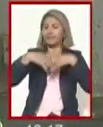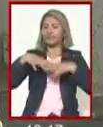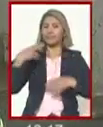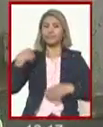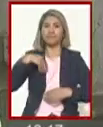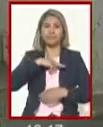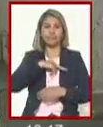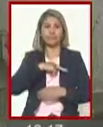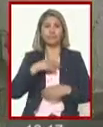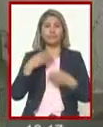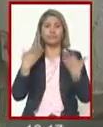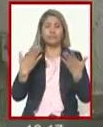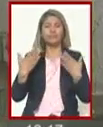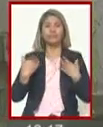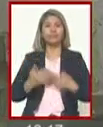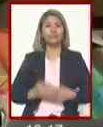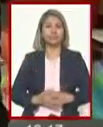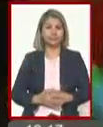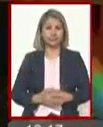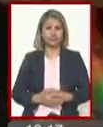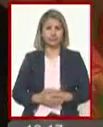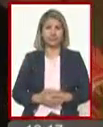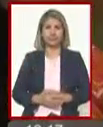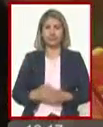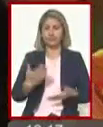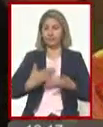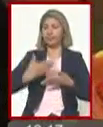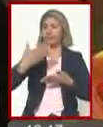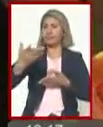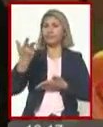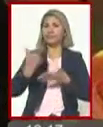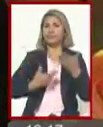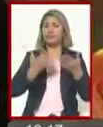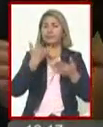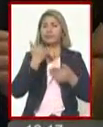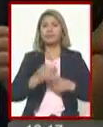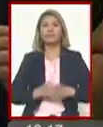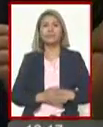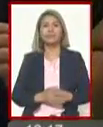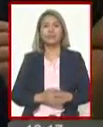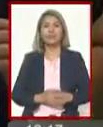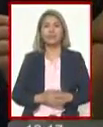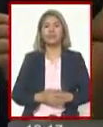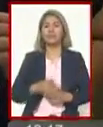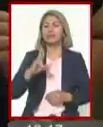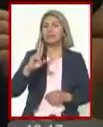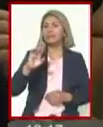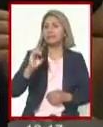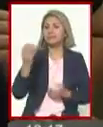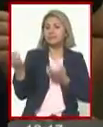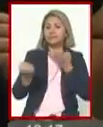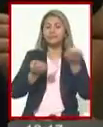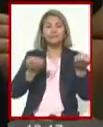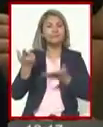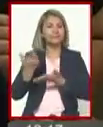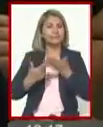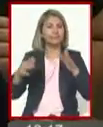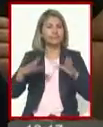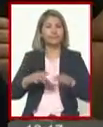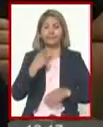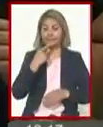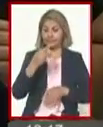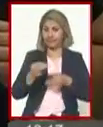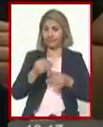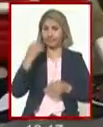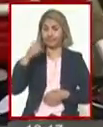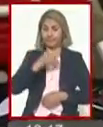nosotros. Y también estamos viendo también lo que es posteriormente, qué va a pasar con señor Eben, lo que es empleo también, ¿no? Y él me indicaba